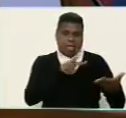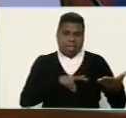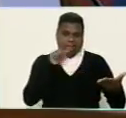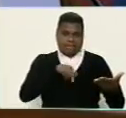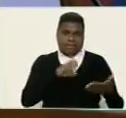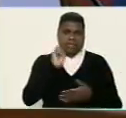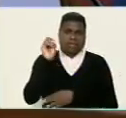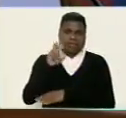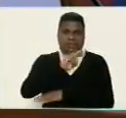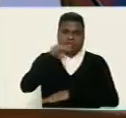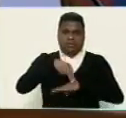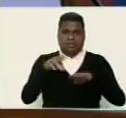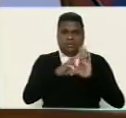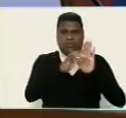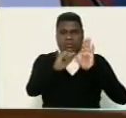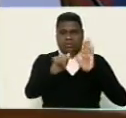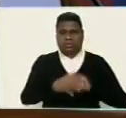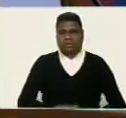Constituyente. Es todo.